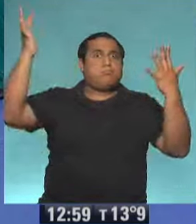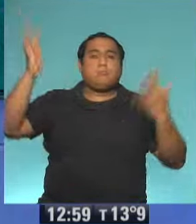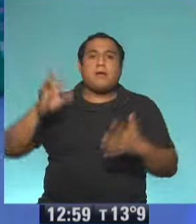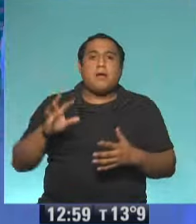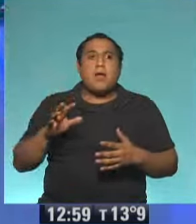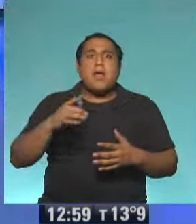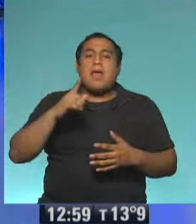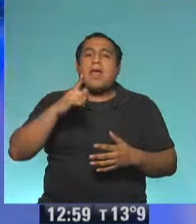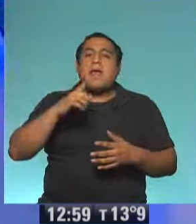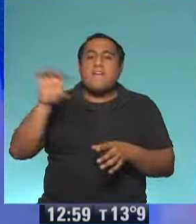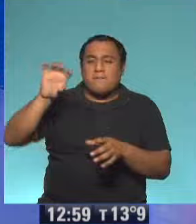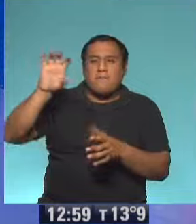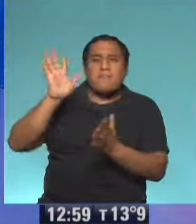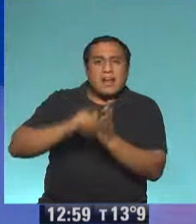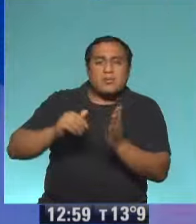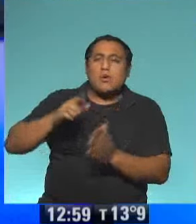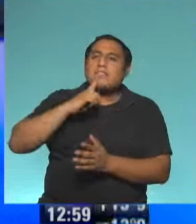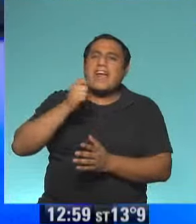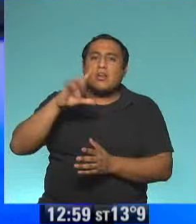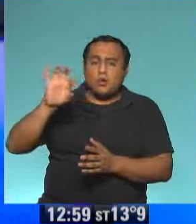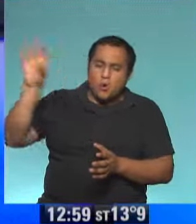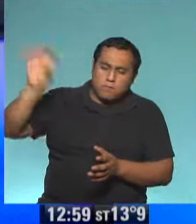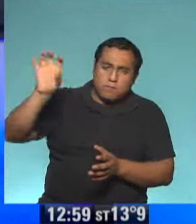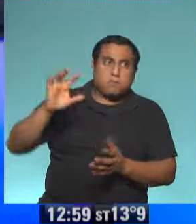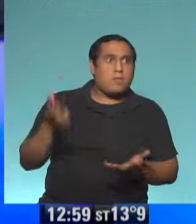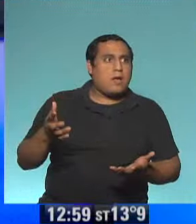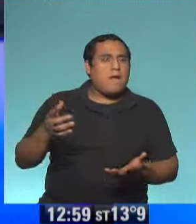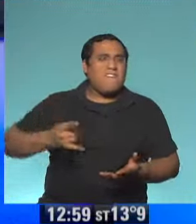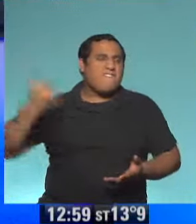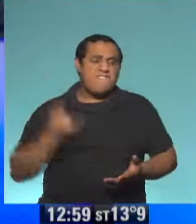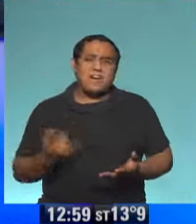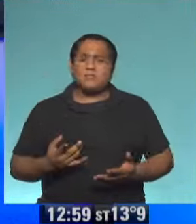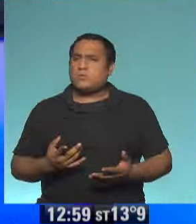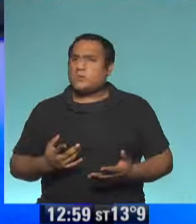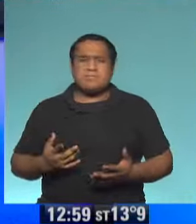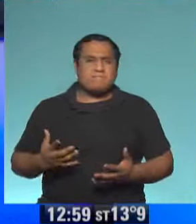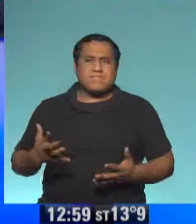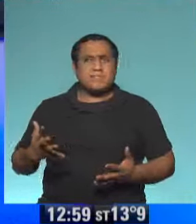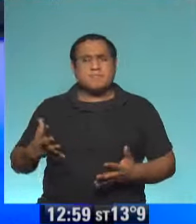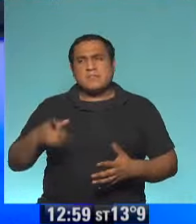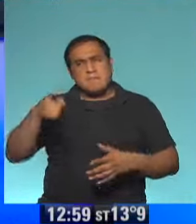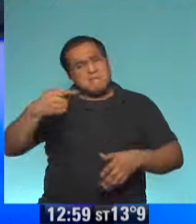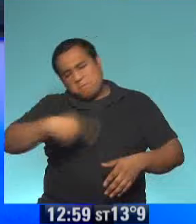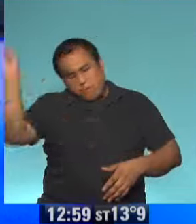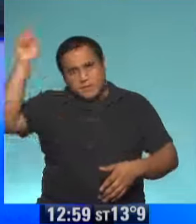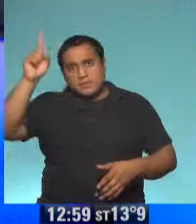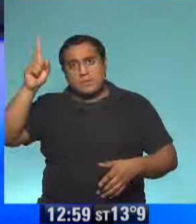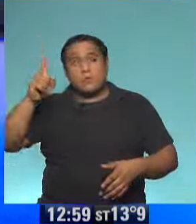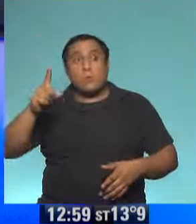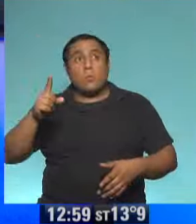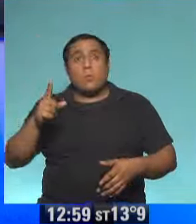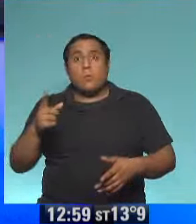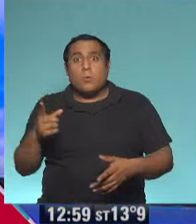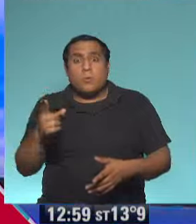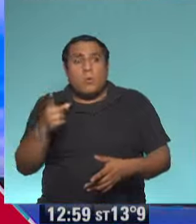que le puso a esta mosca farsante! Y después, ya como loca, ¡sujétenme! ¡Sáquenmelo de aquí! Estaba el cliente,